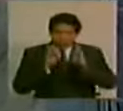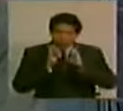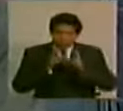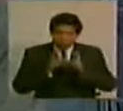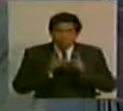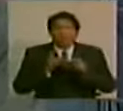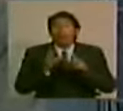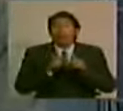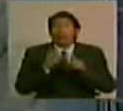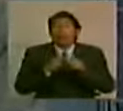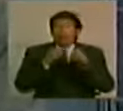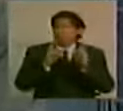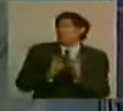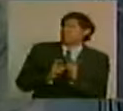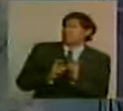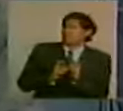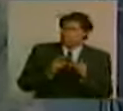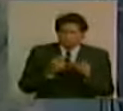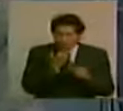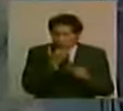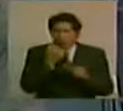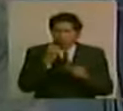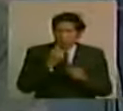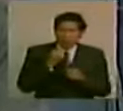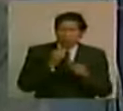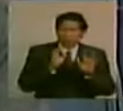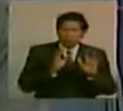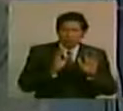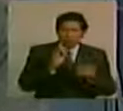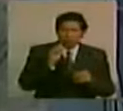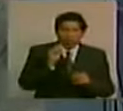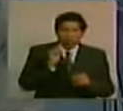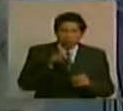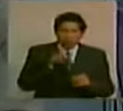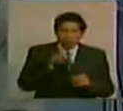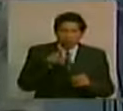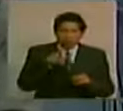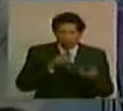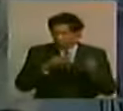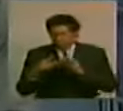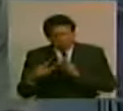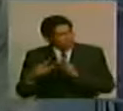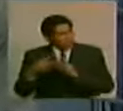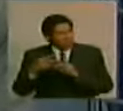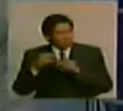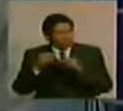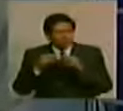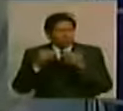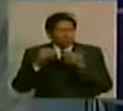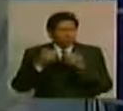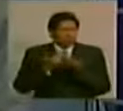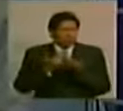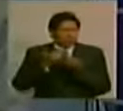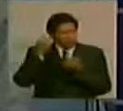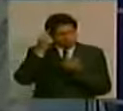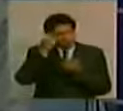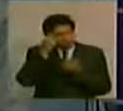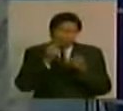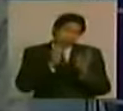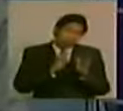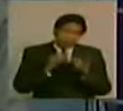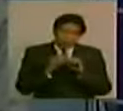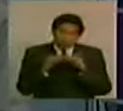las primeras interrogantes que surgen cuando uno dice, wow, gestora pública. Bueno, el carácter de la gestora pública